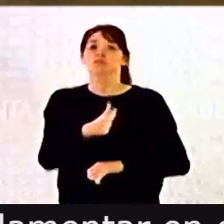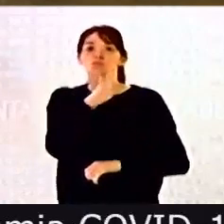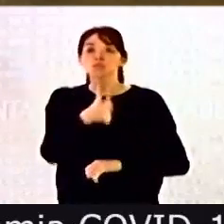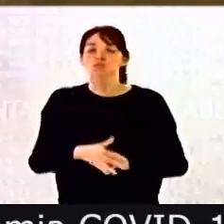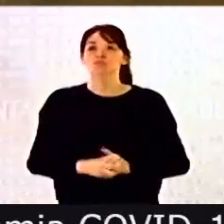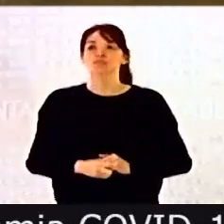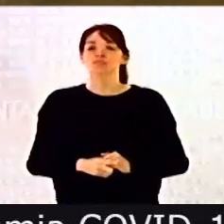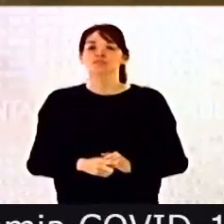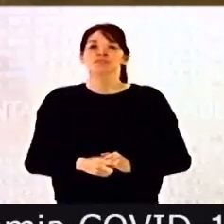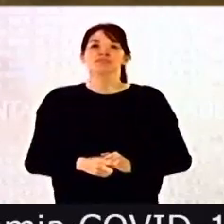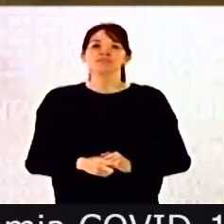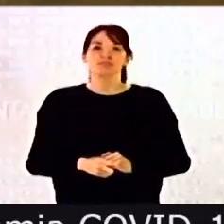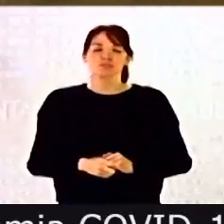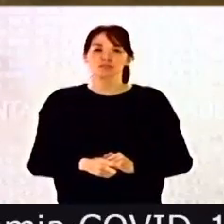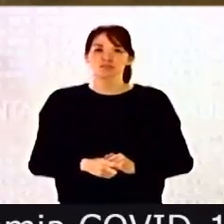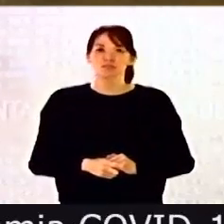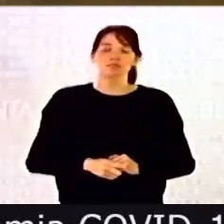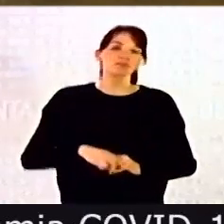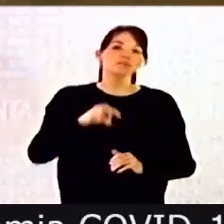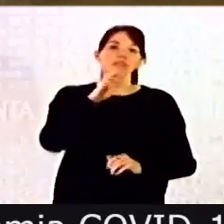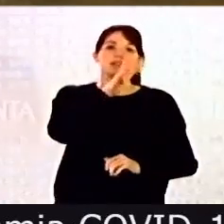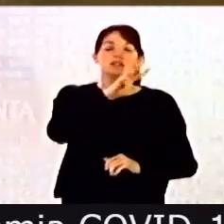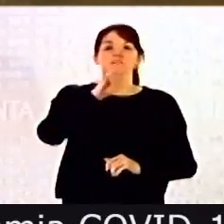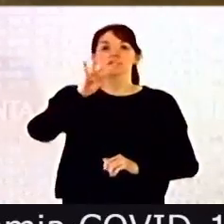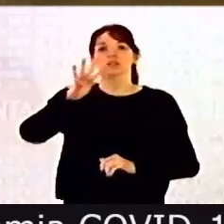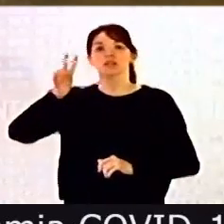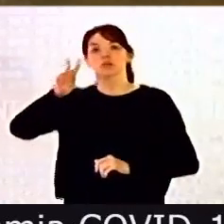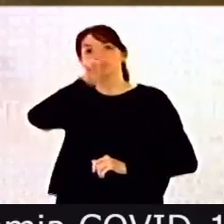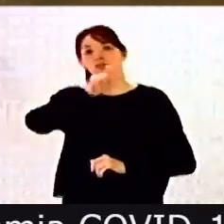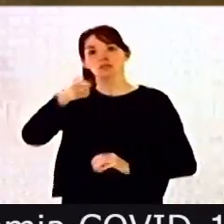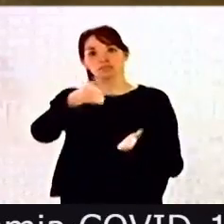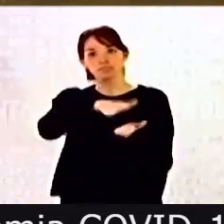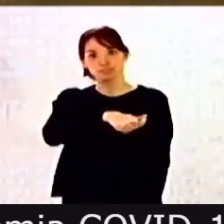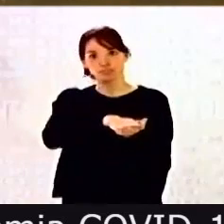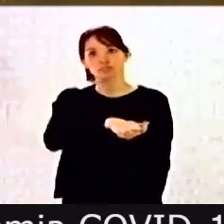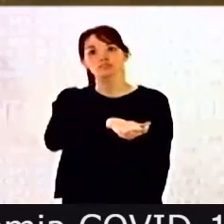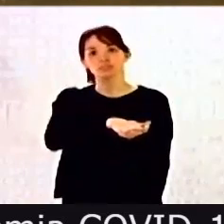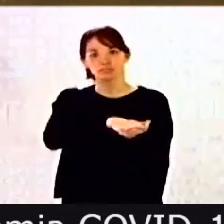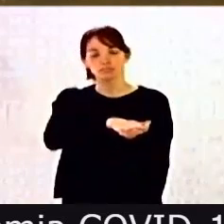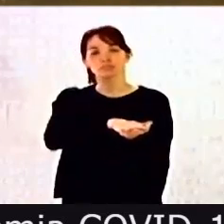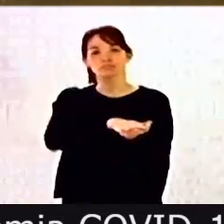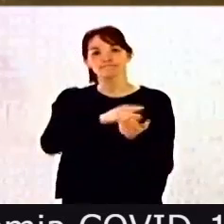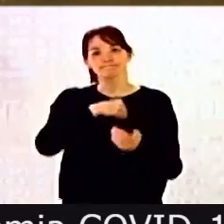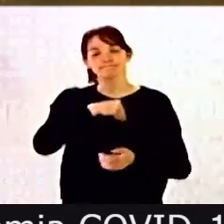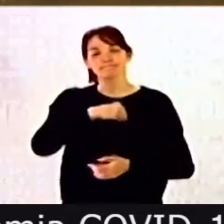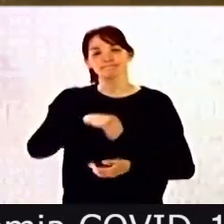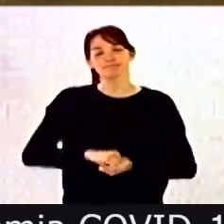lamentar a esos 342 personas fallecidas.